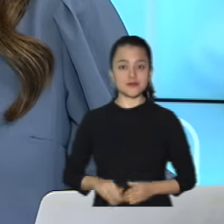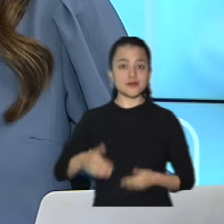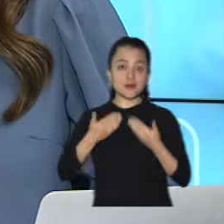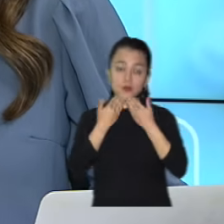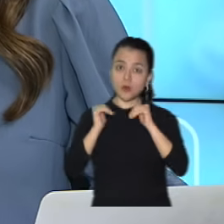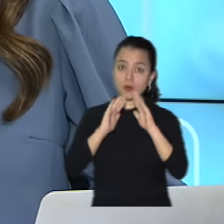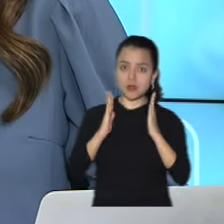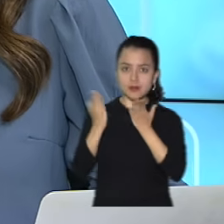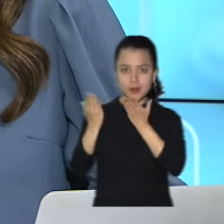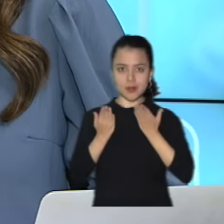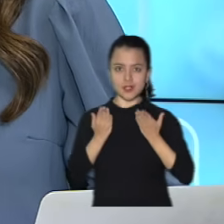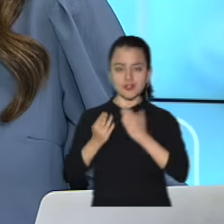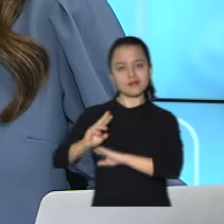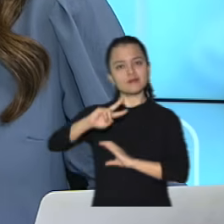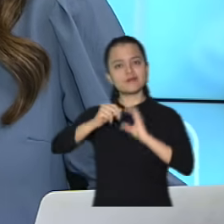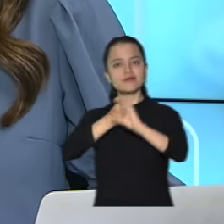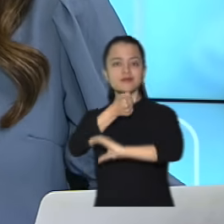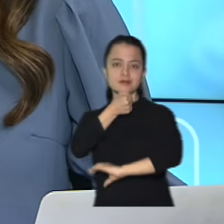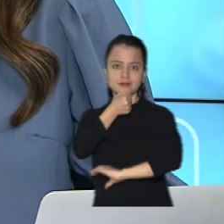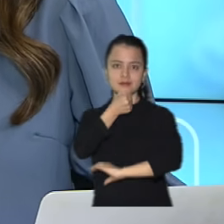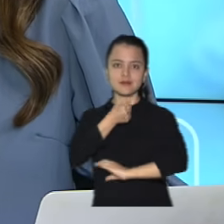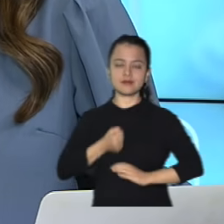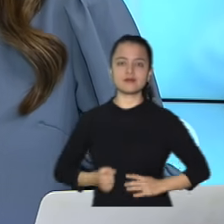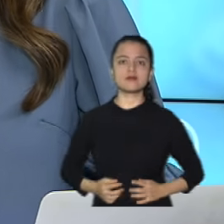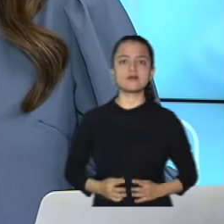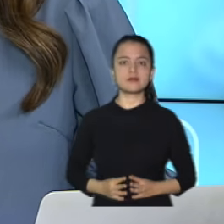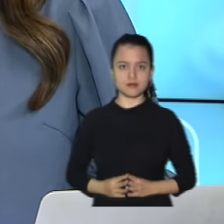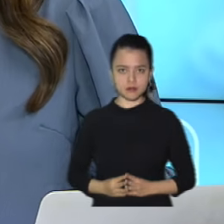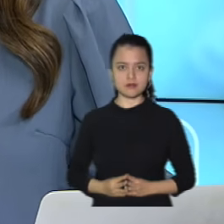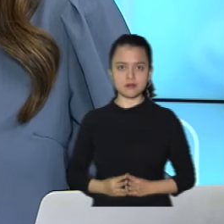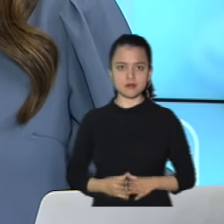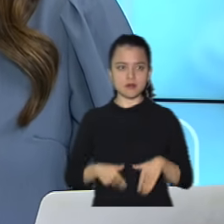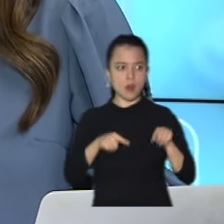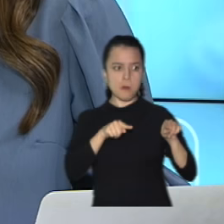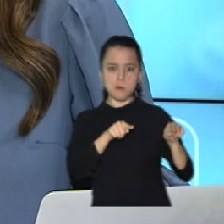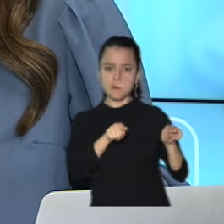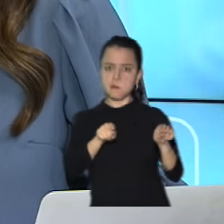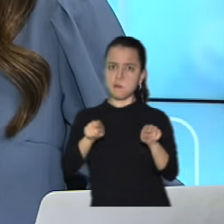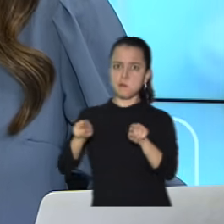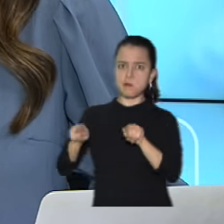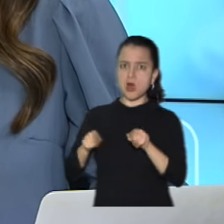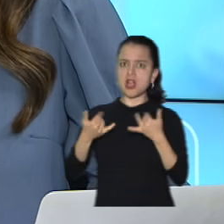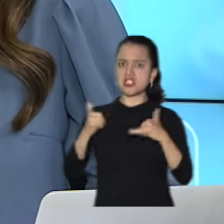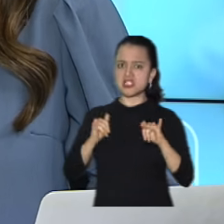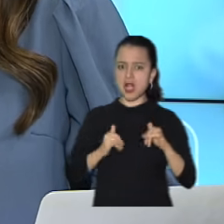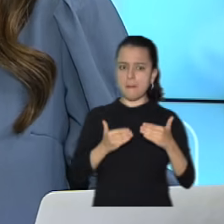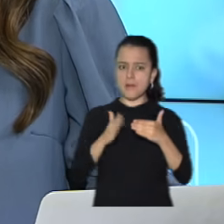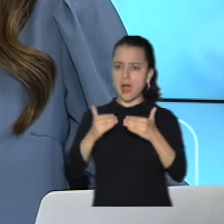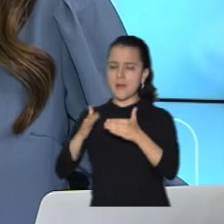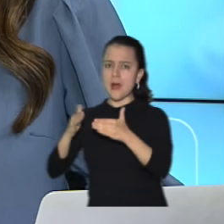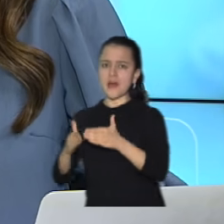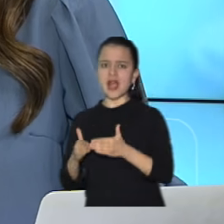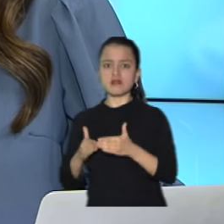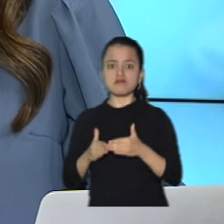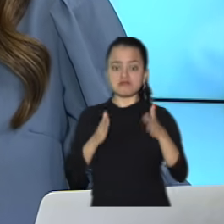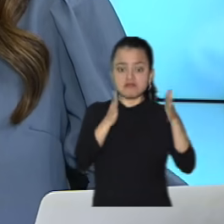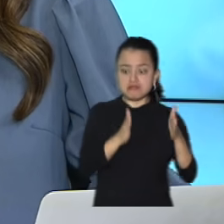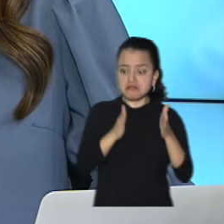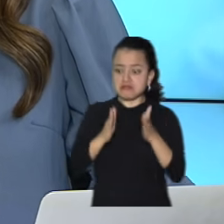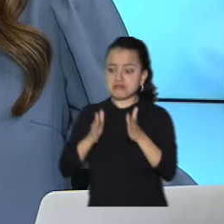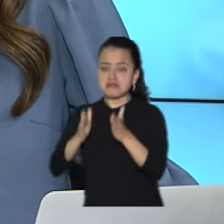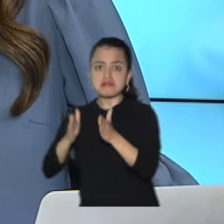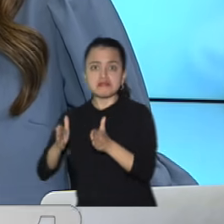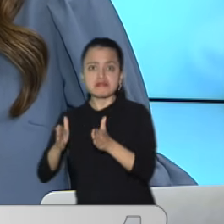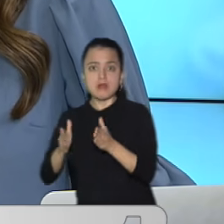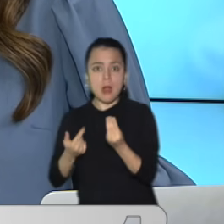Muy buenos días, bienvenidos a Noticentro 1 CMI. Se sigue abriendo el proceso de vacunación y a partir de hoy empieza la aplicación